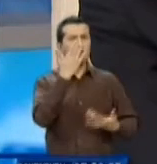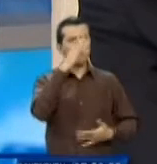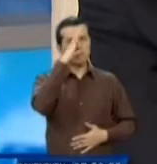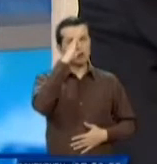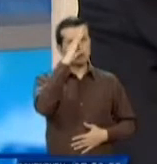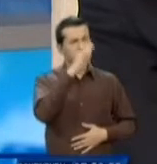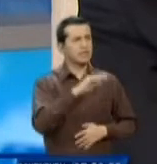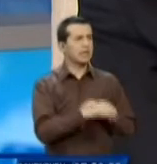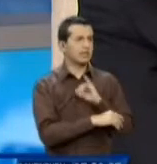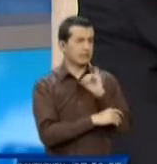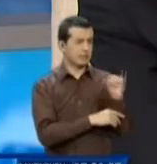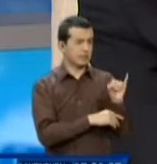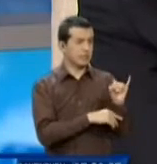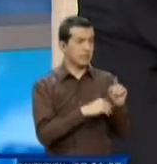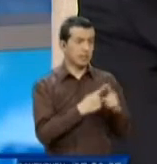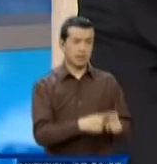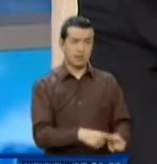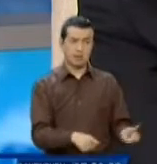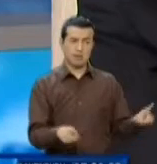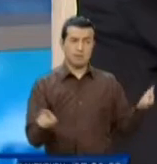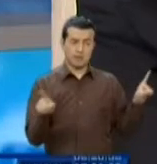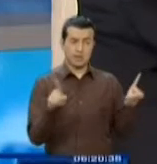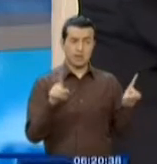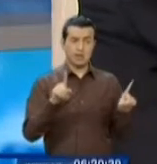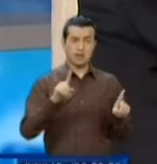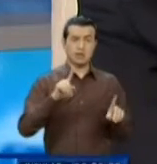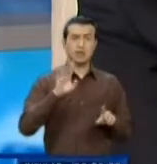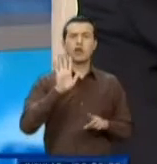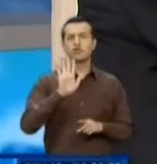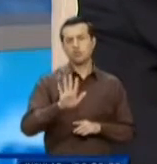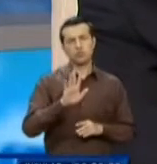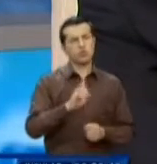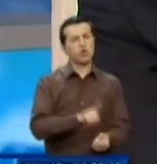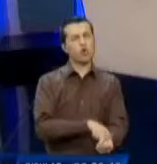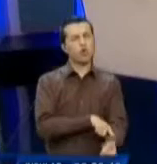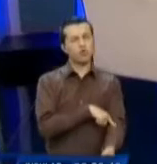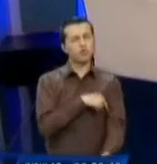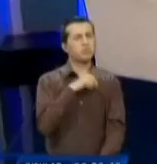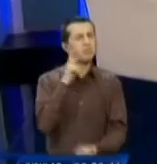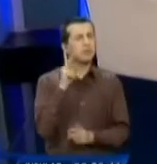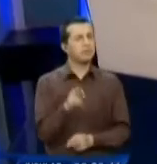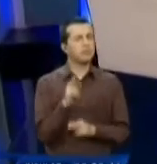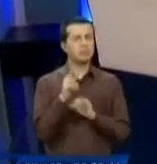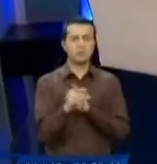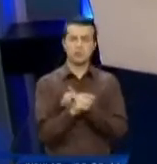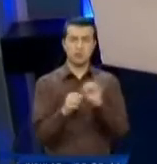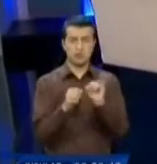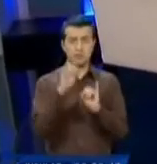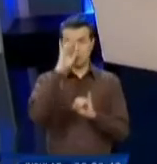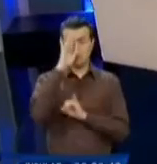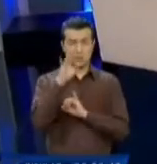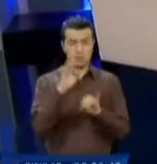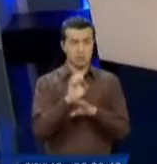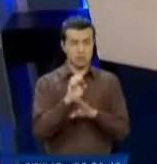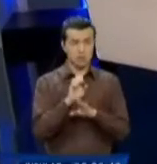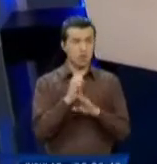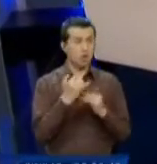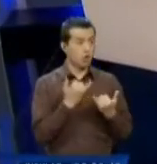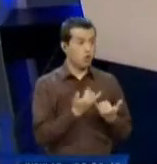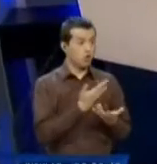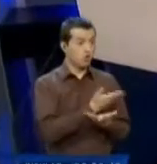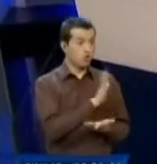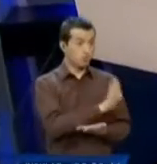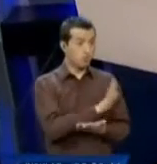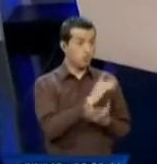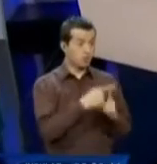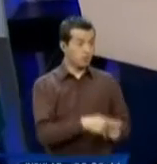una izquierda distinta a la izquierda que tradicional e históricamente se conoció en el Ecuador? Yo pienso